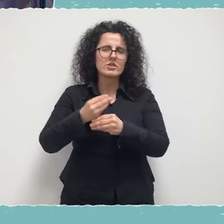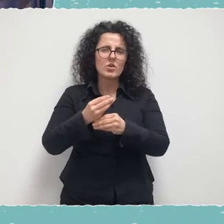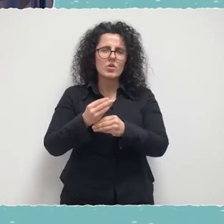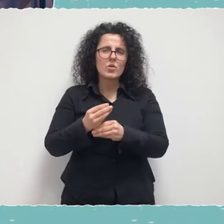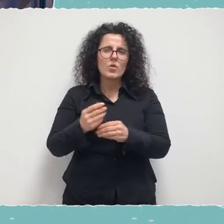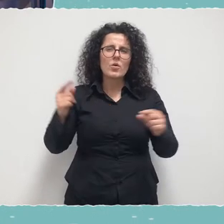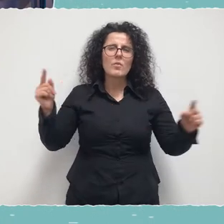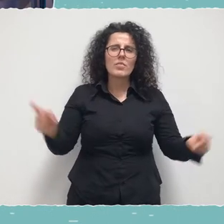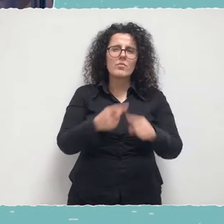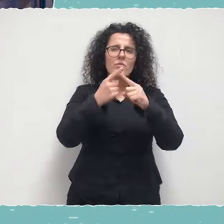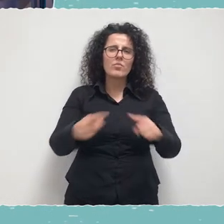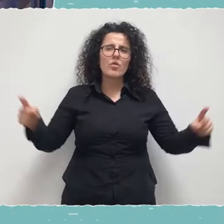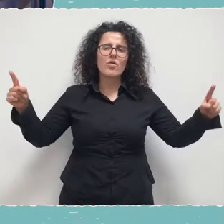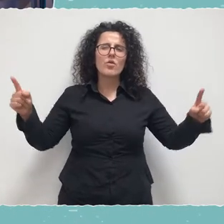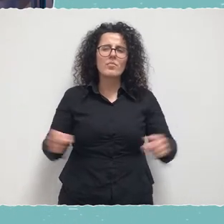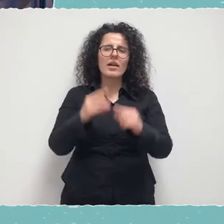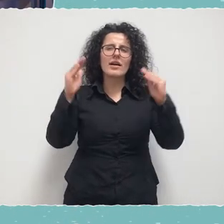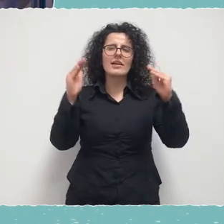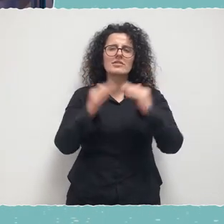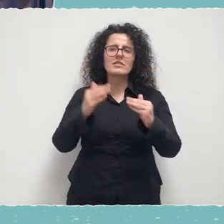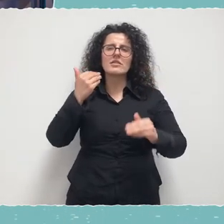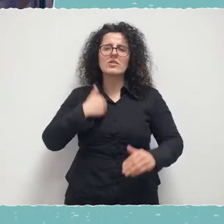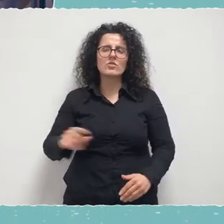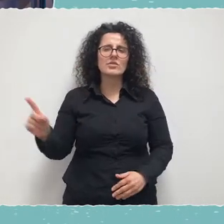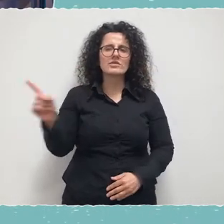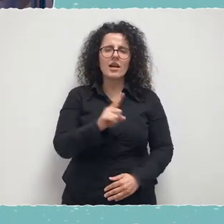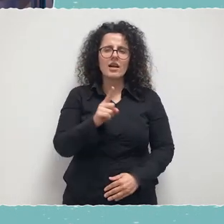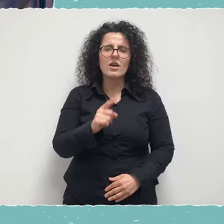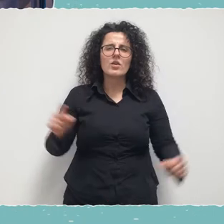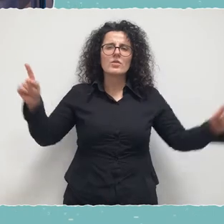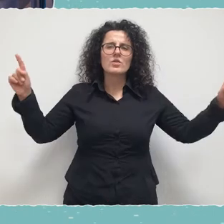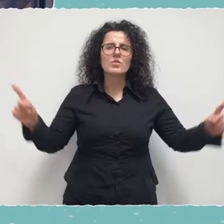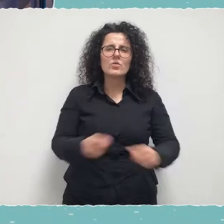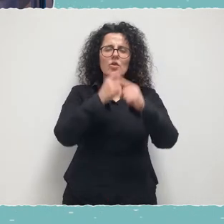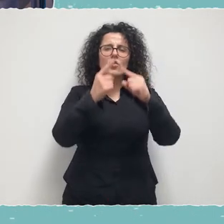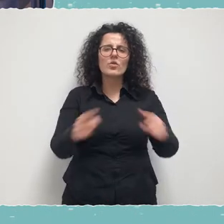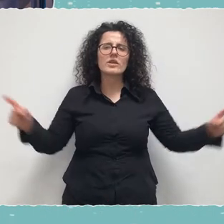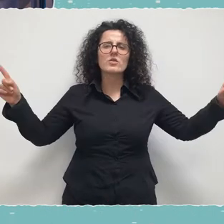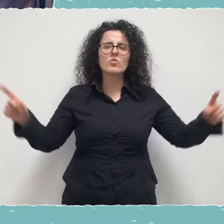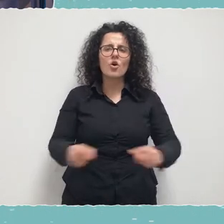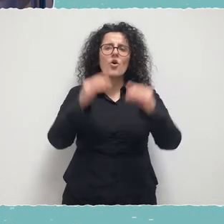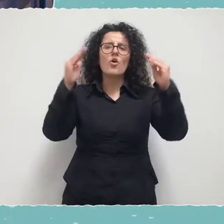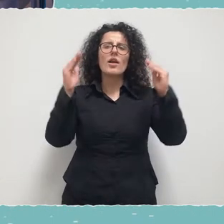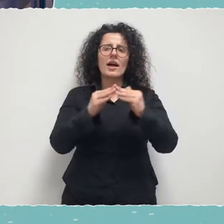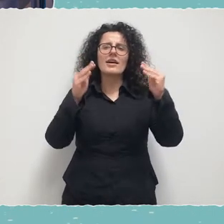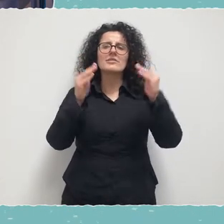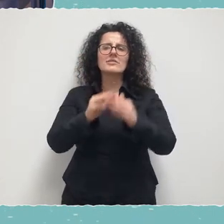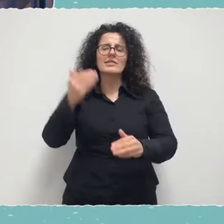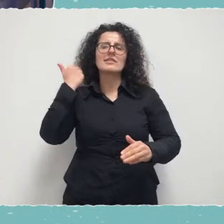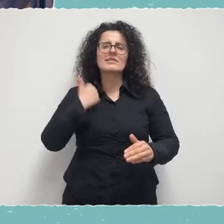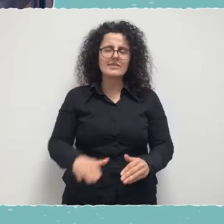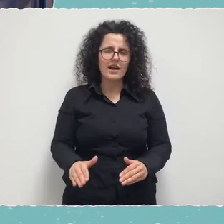pedra. Rin, rum, ran, rin, rum, ran, a casiña non está. Rin, rum, ran, rin,